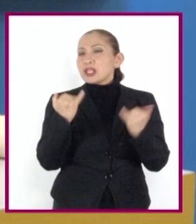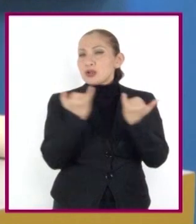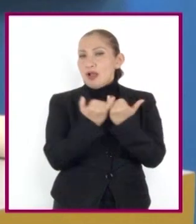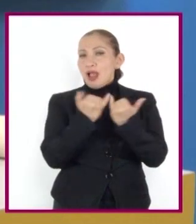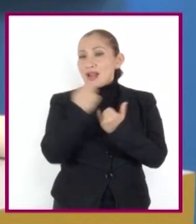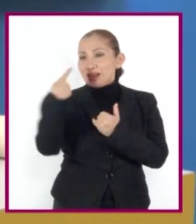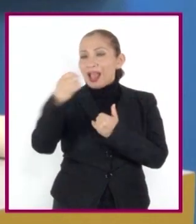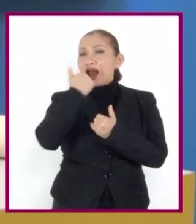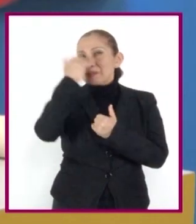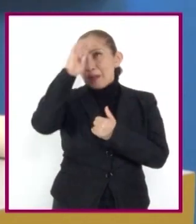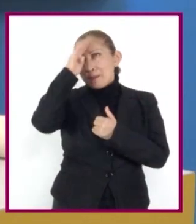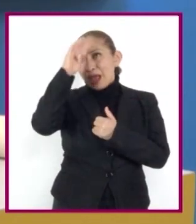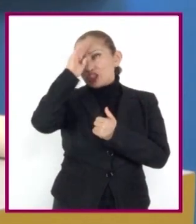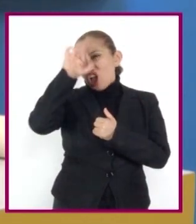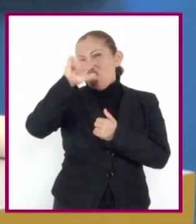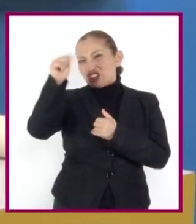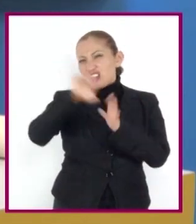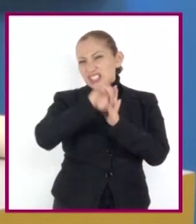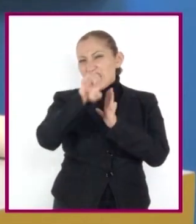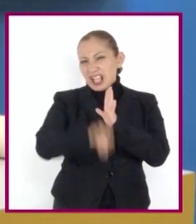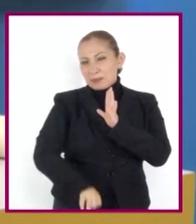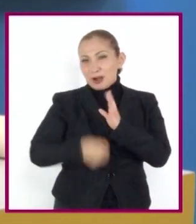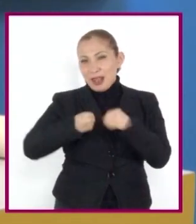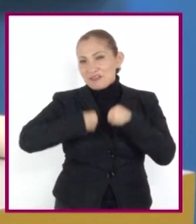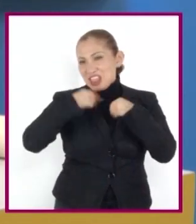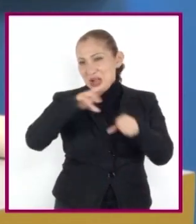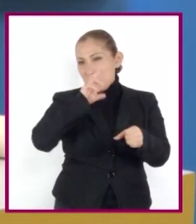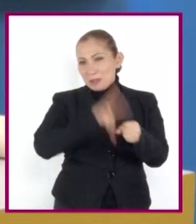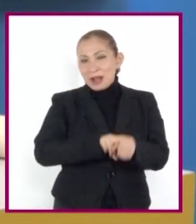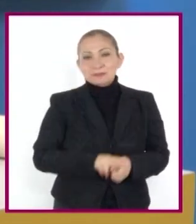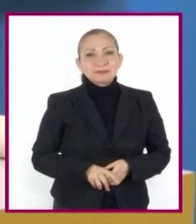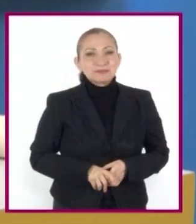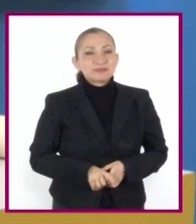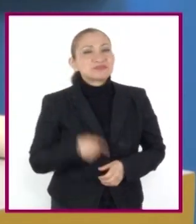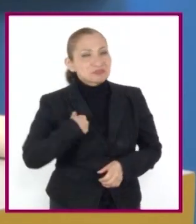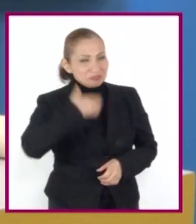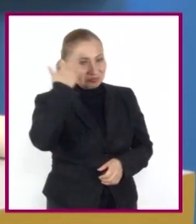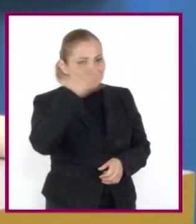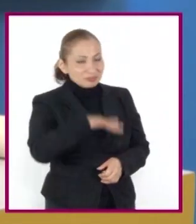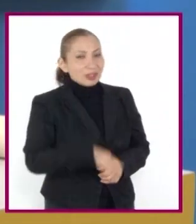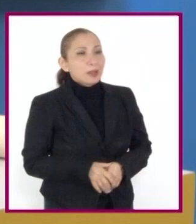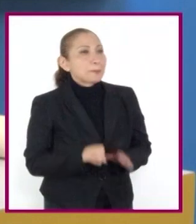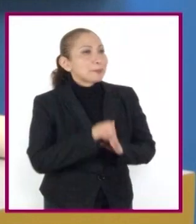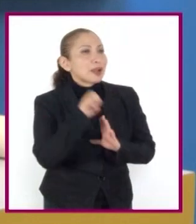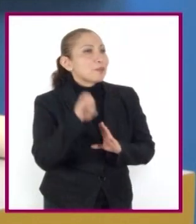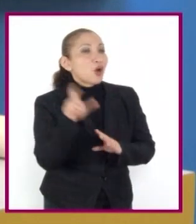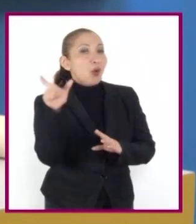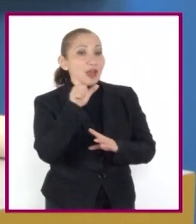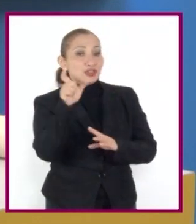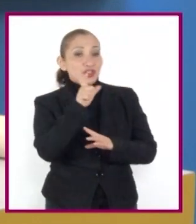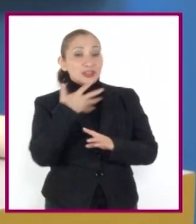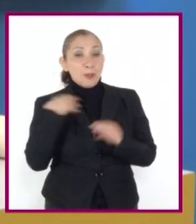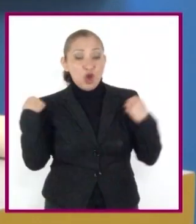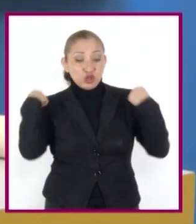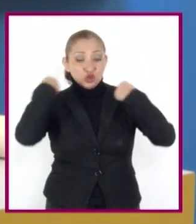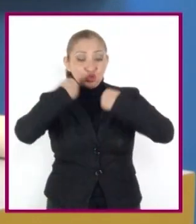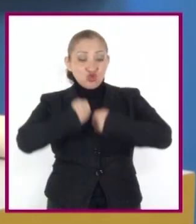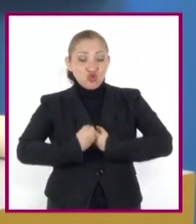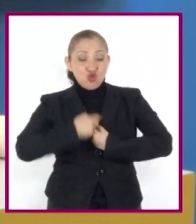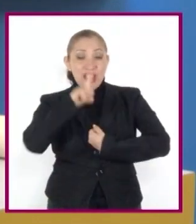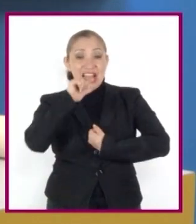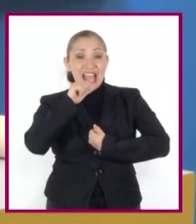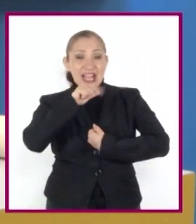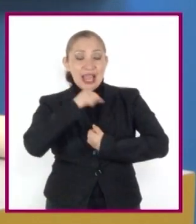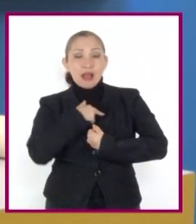nuestros estudiantes ya pensaron en otros ejemplos de la vida cotidiana. Yo sé, maestra. Por ejemplo, cuando traemos un suéter grueso de lana